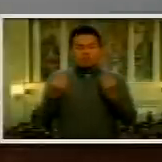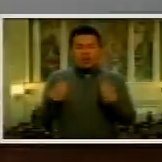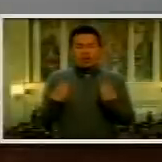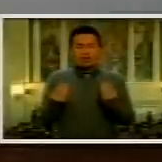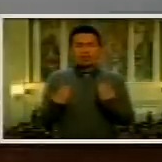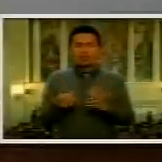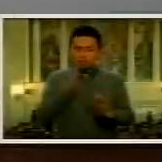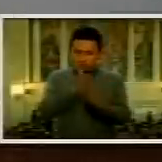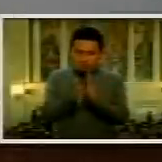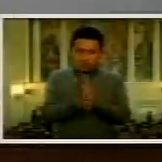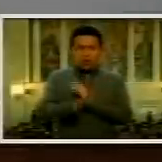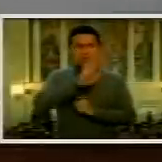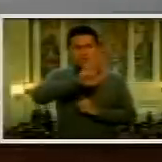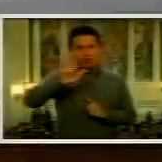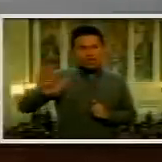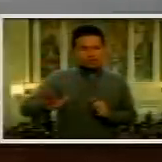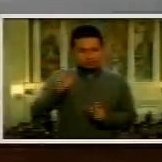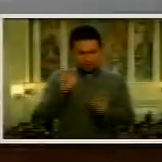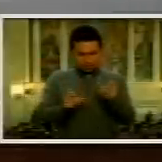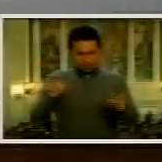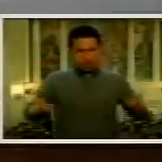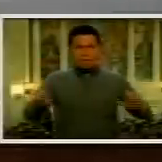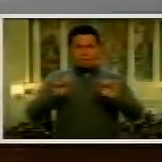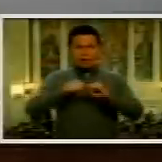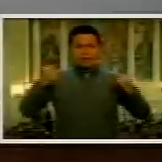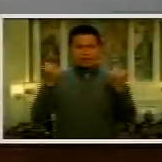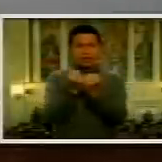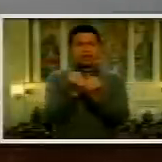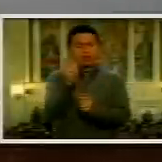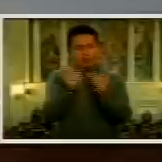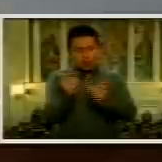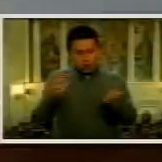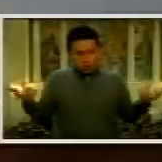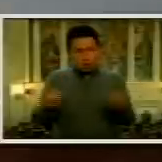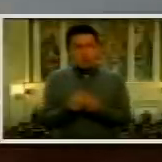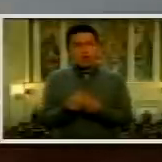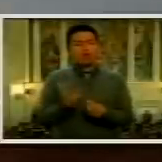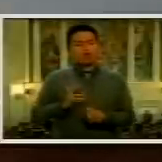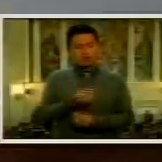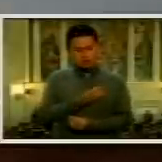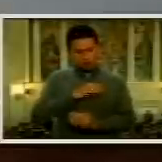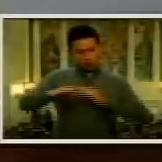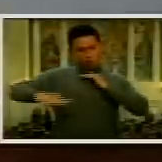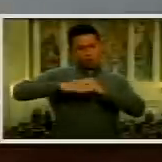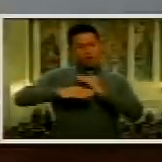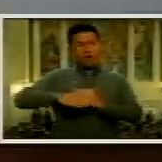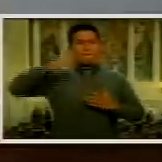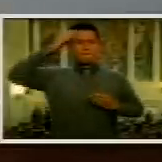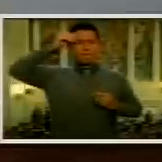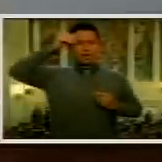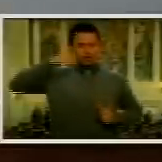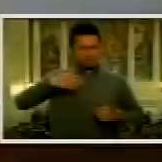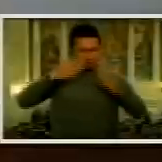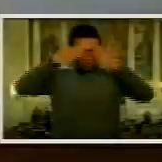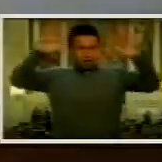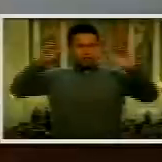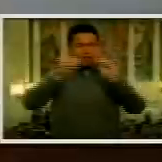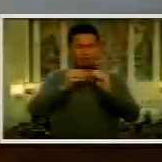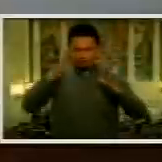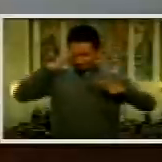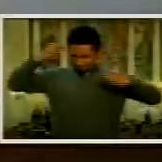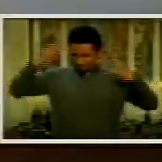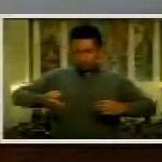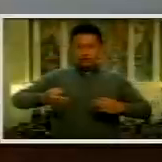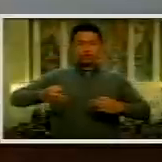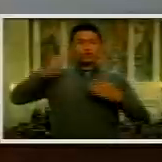ustedes, parlamentarios, colegas, que compartimos valores democráticos, convicciones democráticas, y